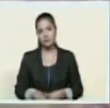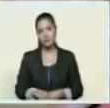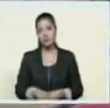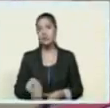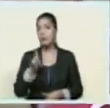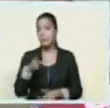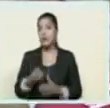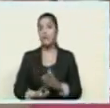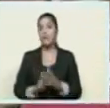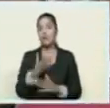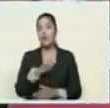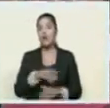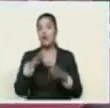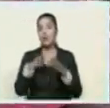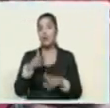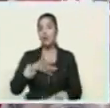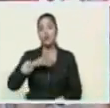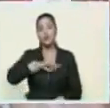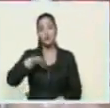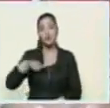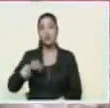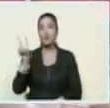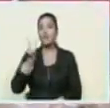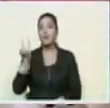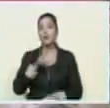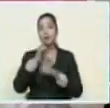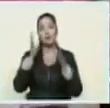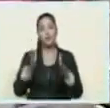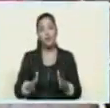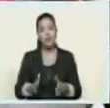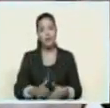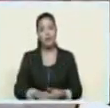y funde el movimiento somos venezuela